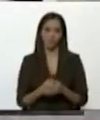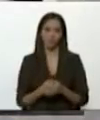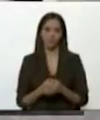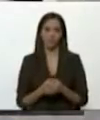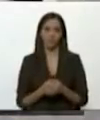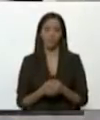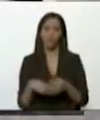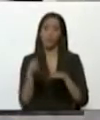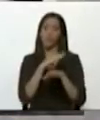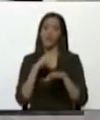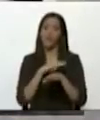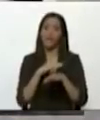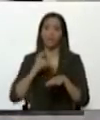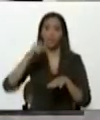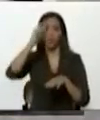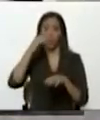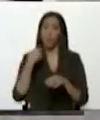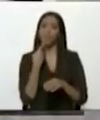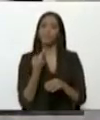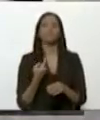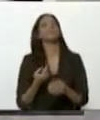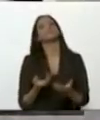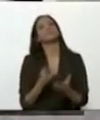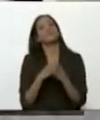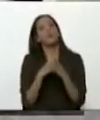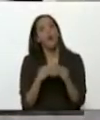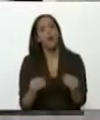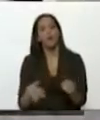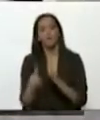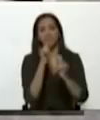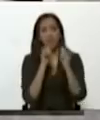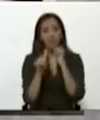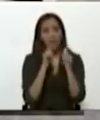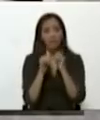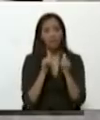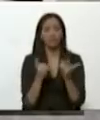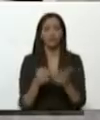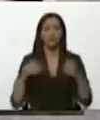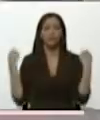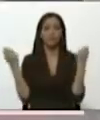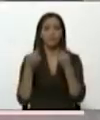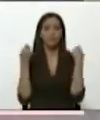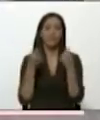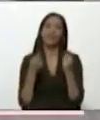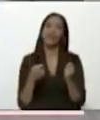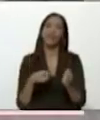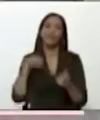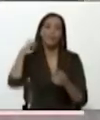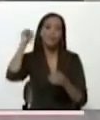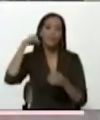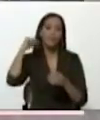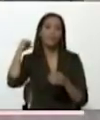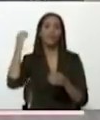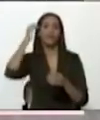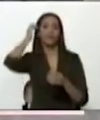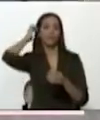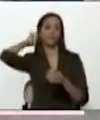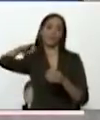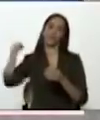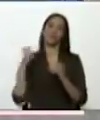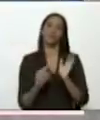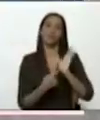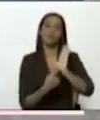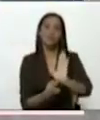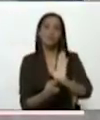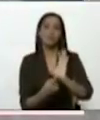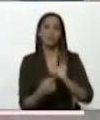El ministro Rodríguez, como decíamos, basó toda la información de su rueda de prensa en estos videos que fueron recuperados y donde